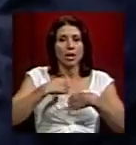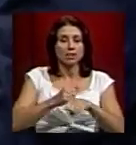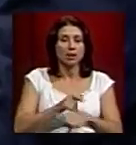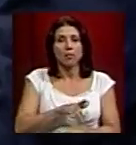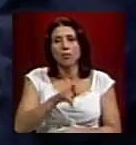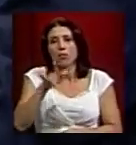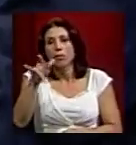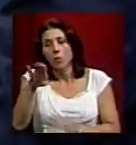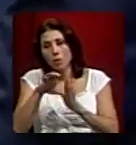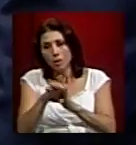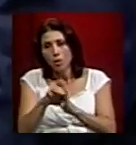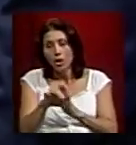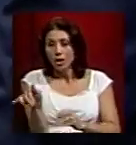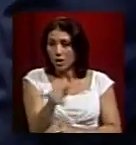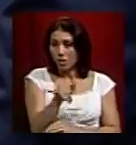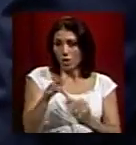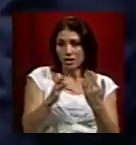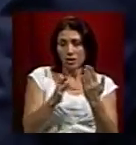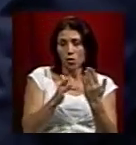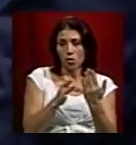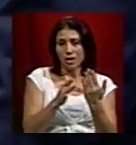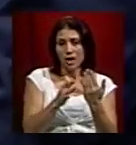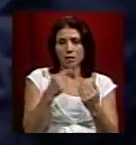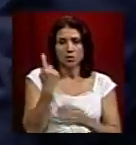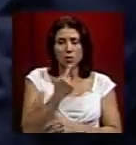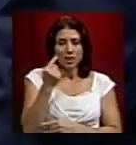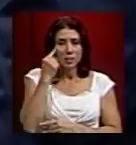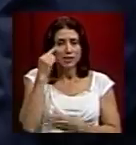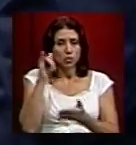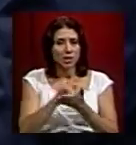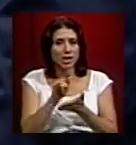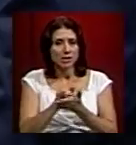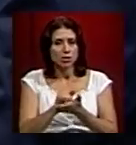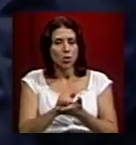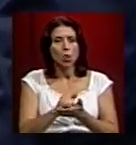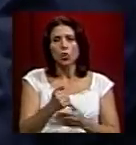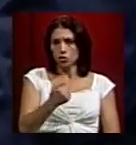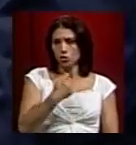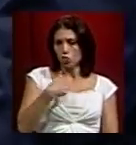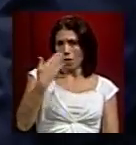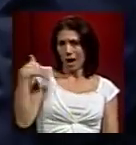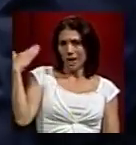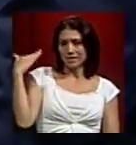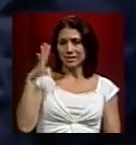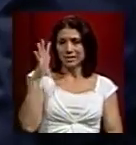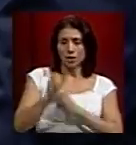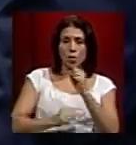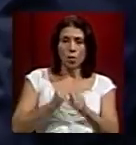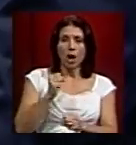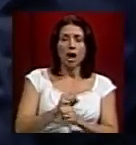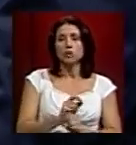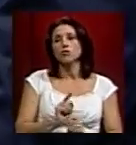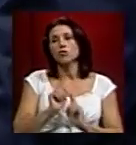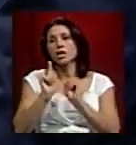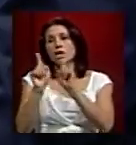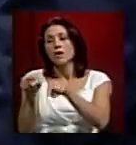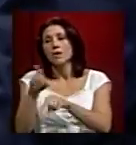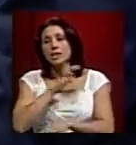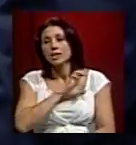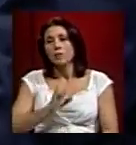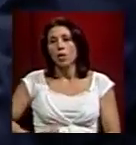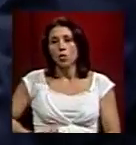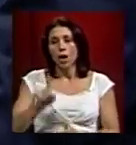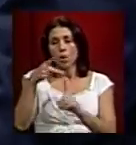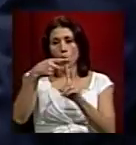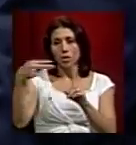tecnología. Nada más pongámonos a pensar en eso. O sea, yo hace 5 años llegaba a El Salvador a un hotel